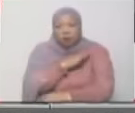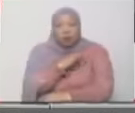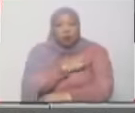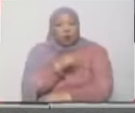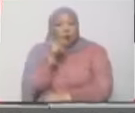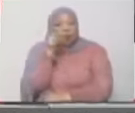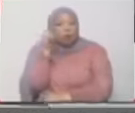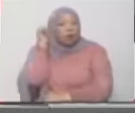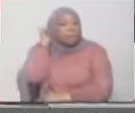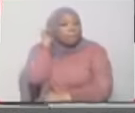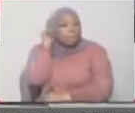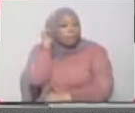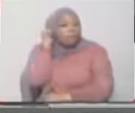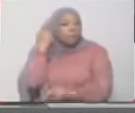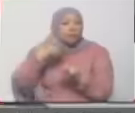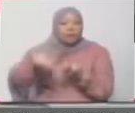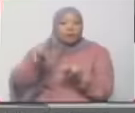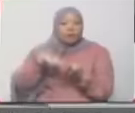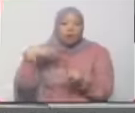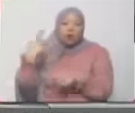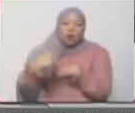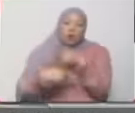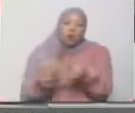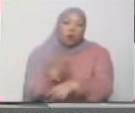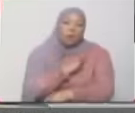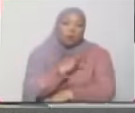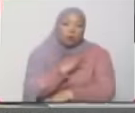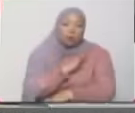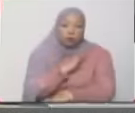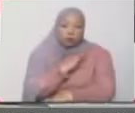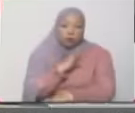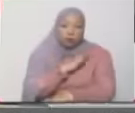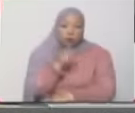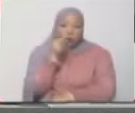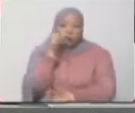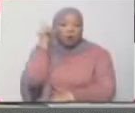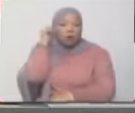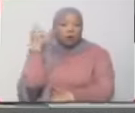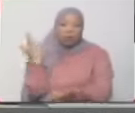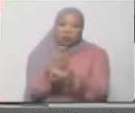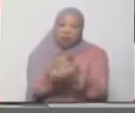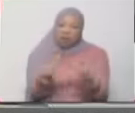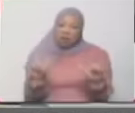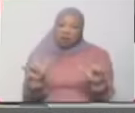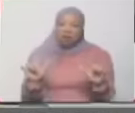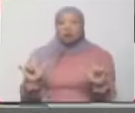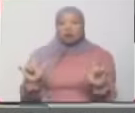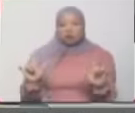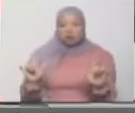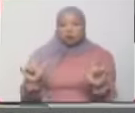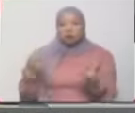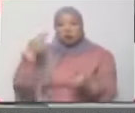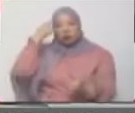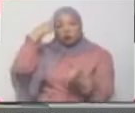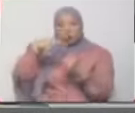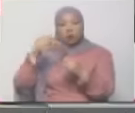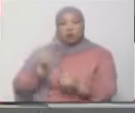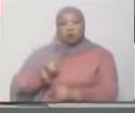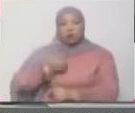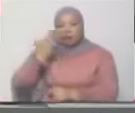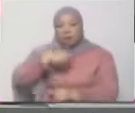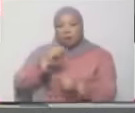mujer educada desde niña, produciendo con sus manos, es un hombre, una mujer, es un niño, una niña que va a estar garantizada en